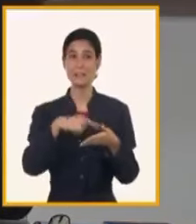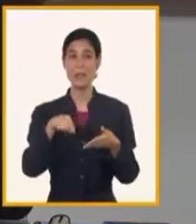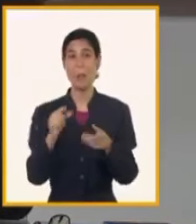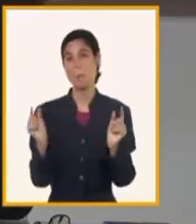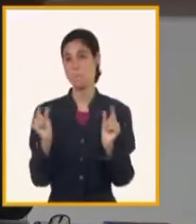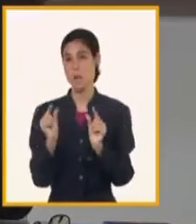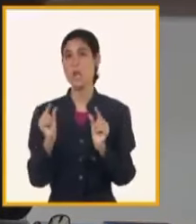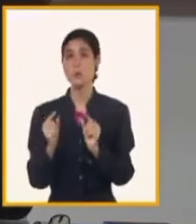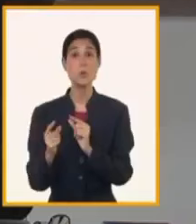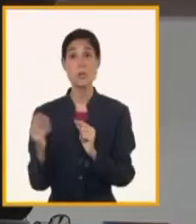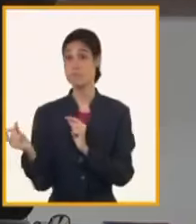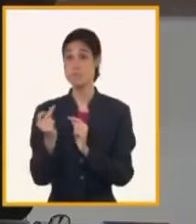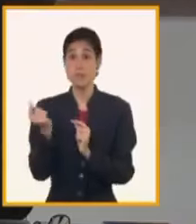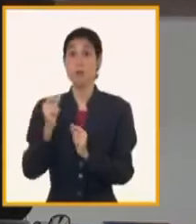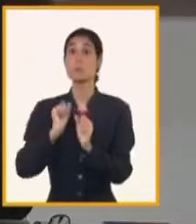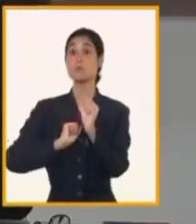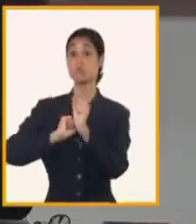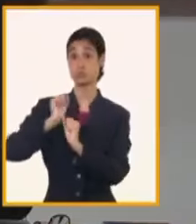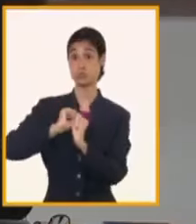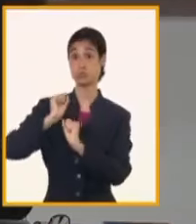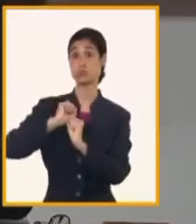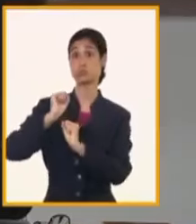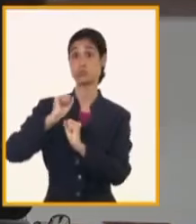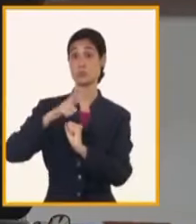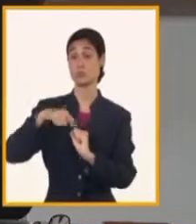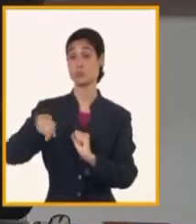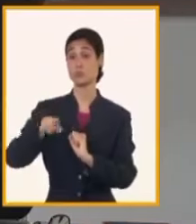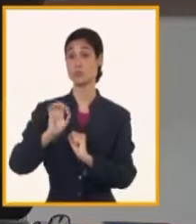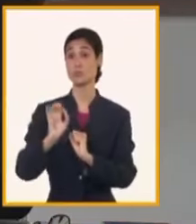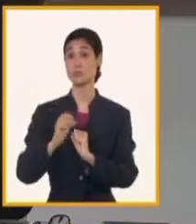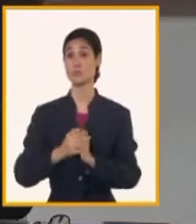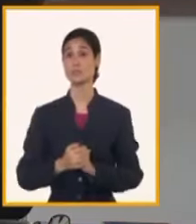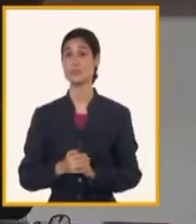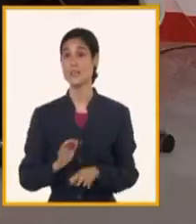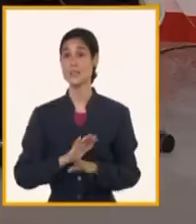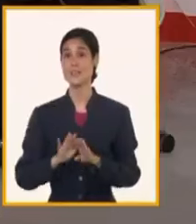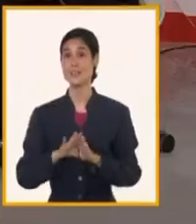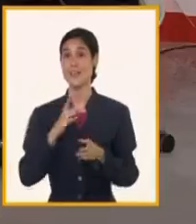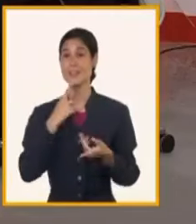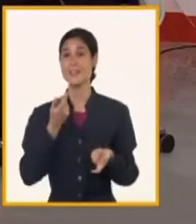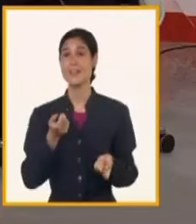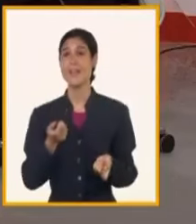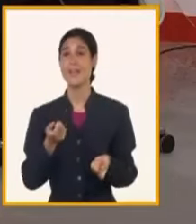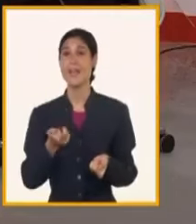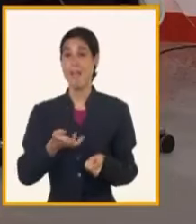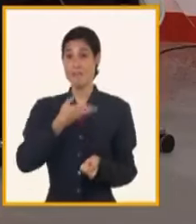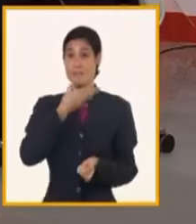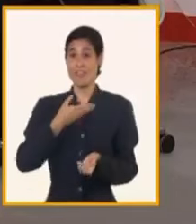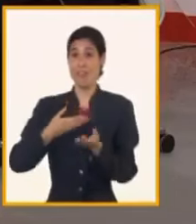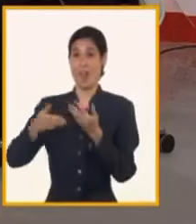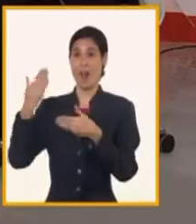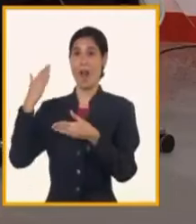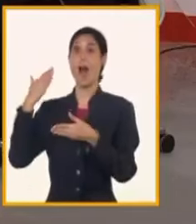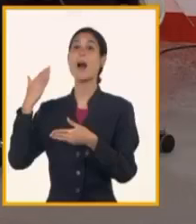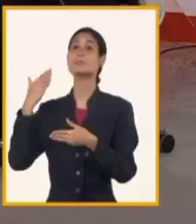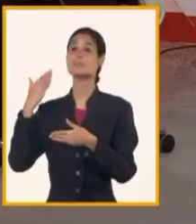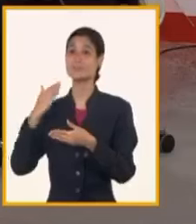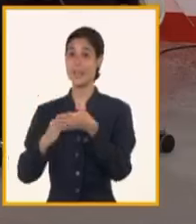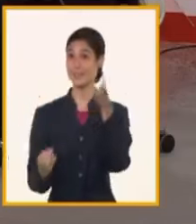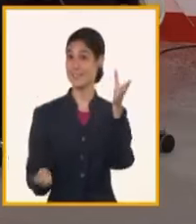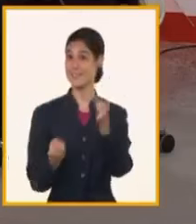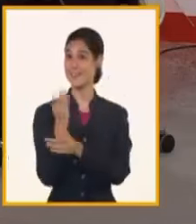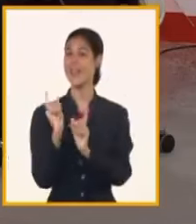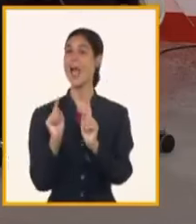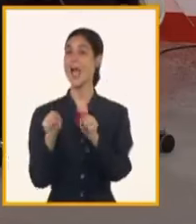de grupo electrónes que usted fue protagonista de esa Revolución energética No ya el comandante jefe forme parte de quiero decir